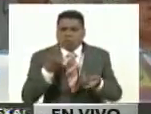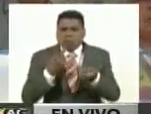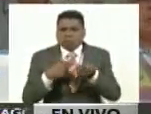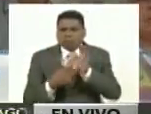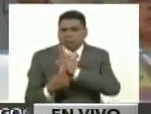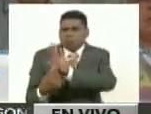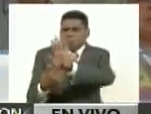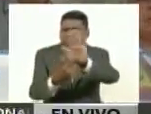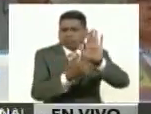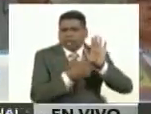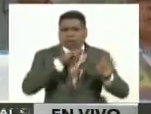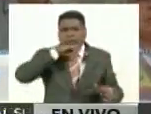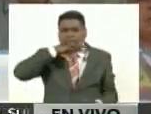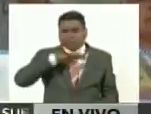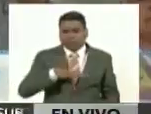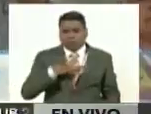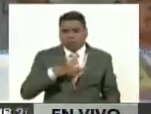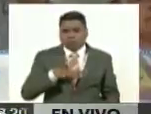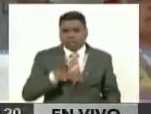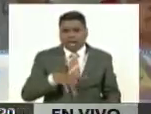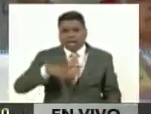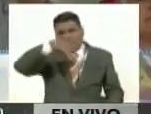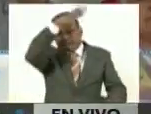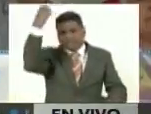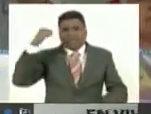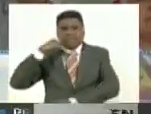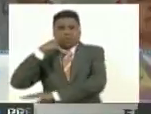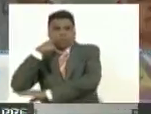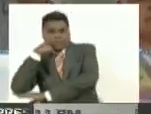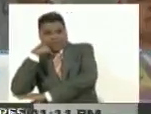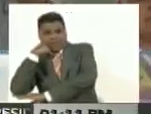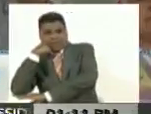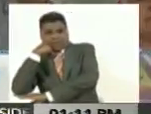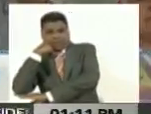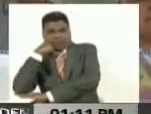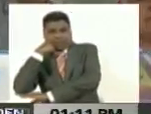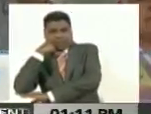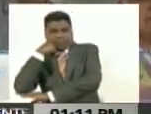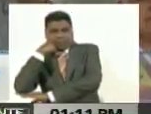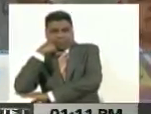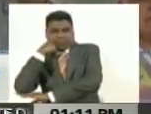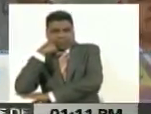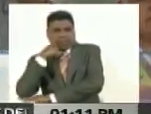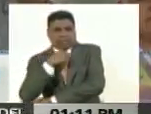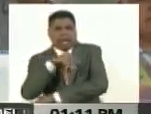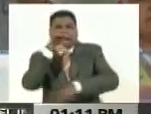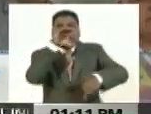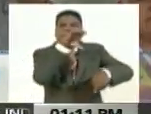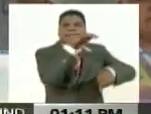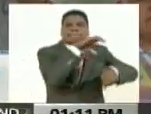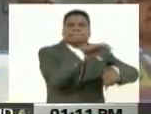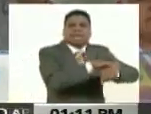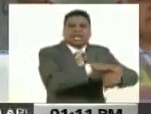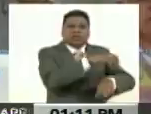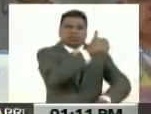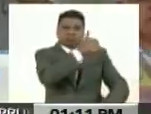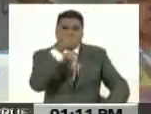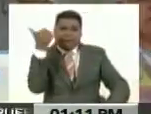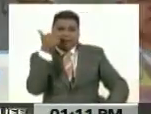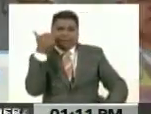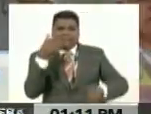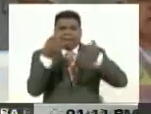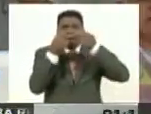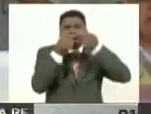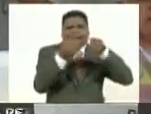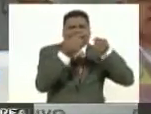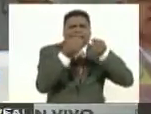a Francisco de Miranda? Nos los vendieron allá, preso en la carraca. Todo